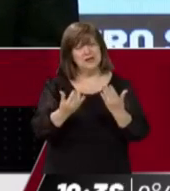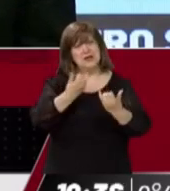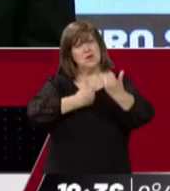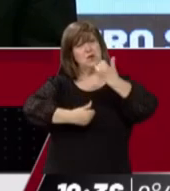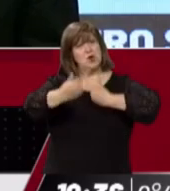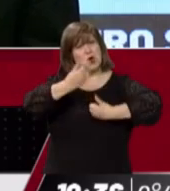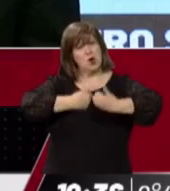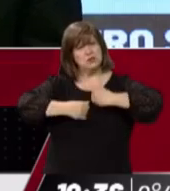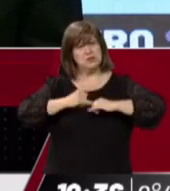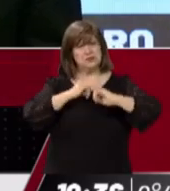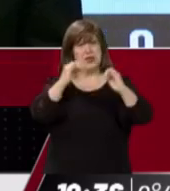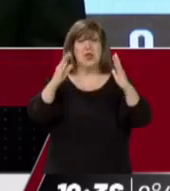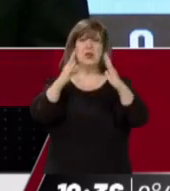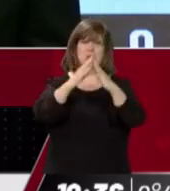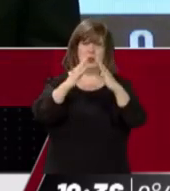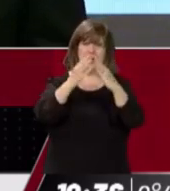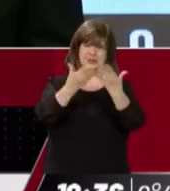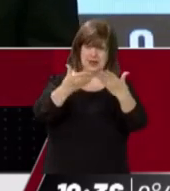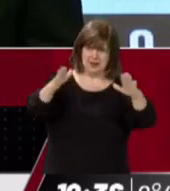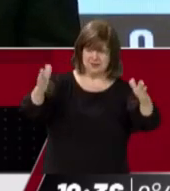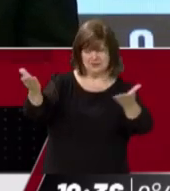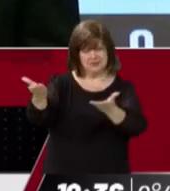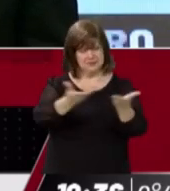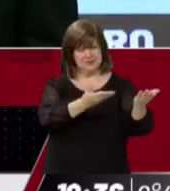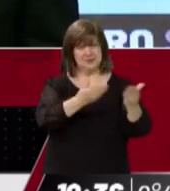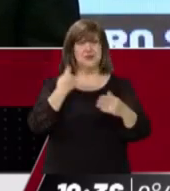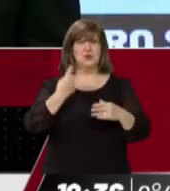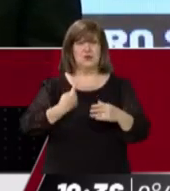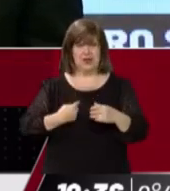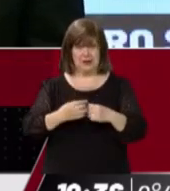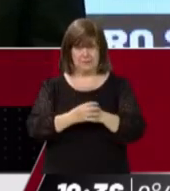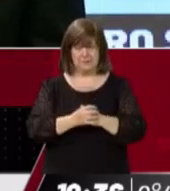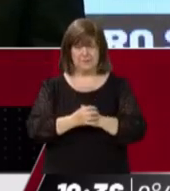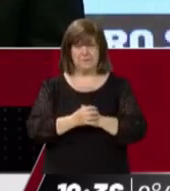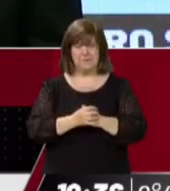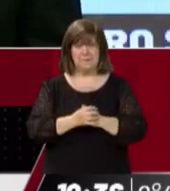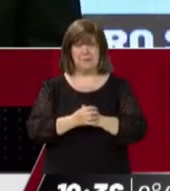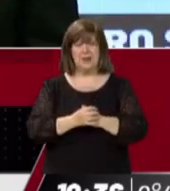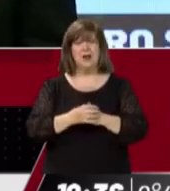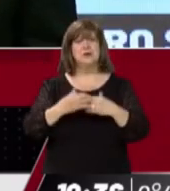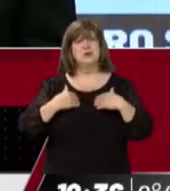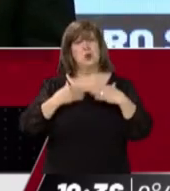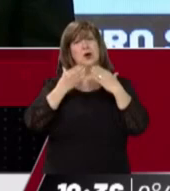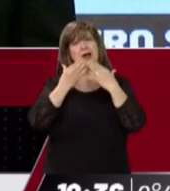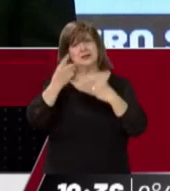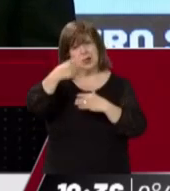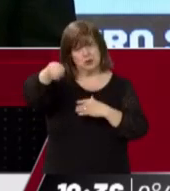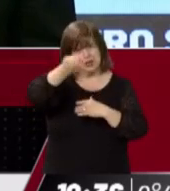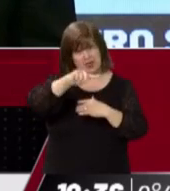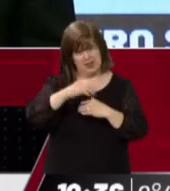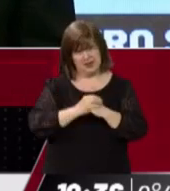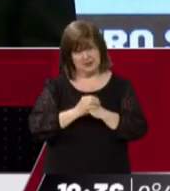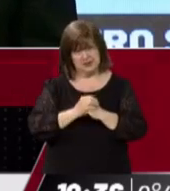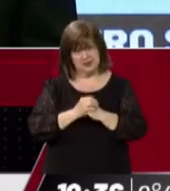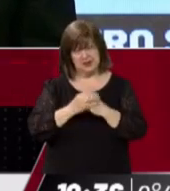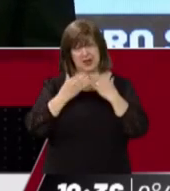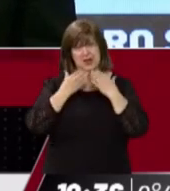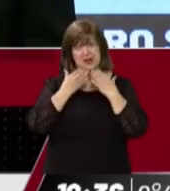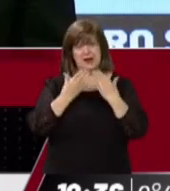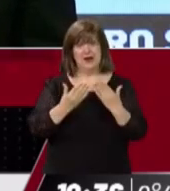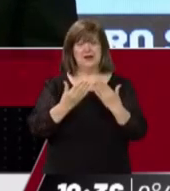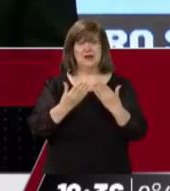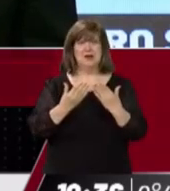de que nos hayas abierto las puertas de tu casa Gracias por la oportunidad y gracias por